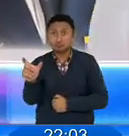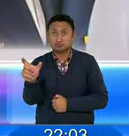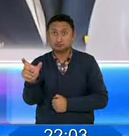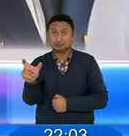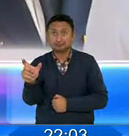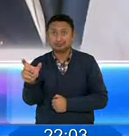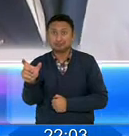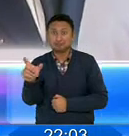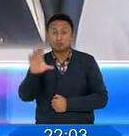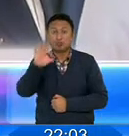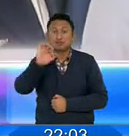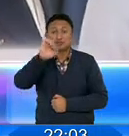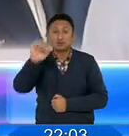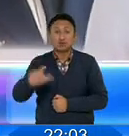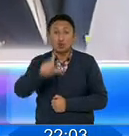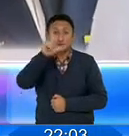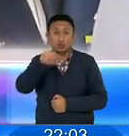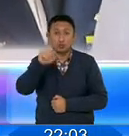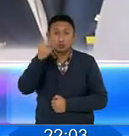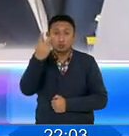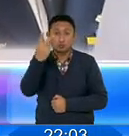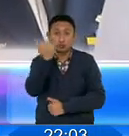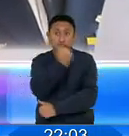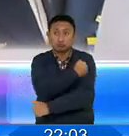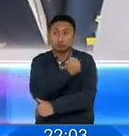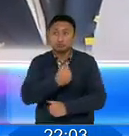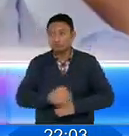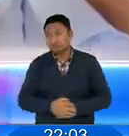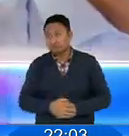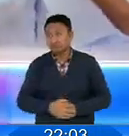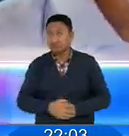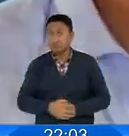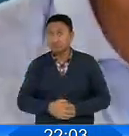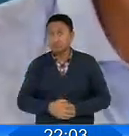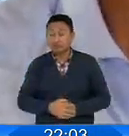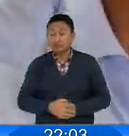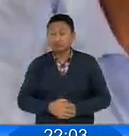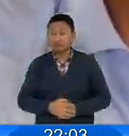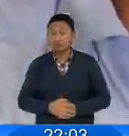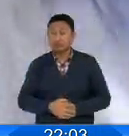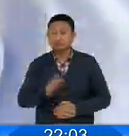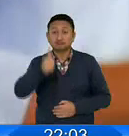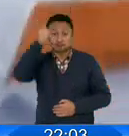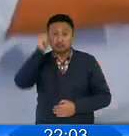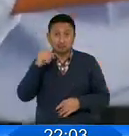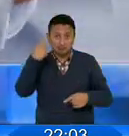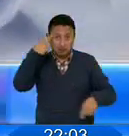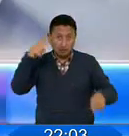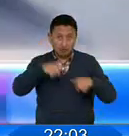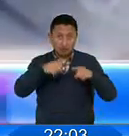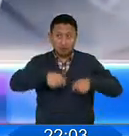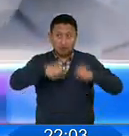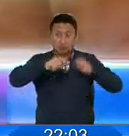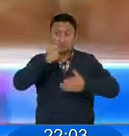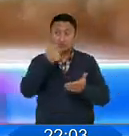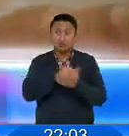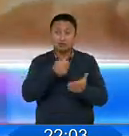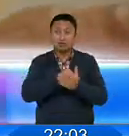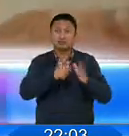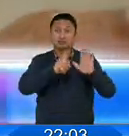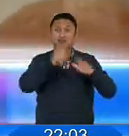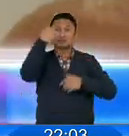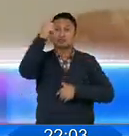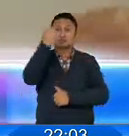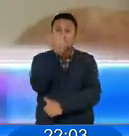el 9 de julio me toca la segunda dosis. Anunció que anoche firmaron un contrato para adquirir 6 millones